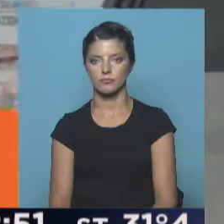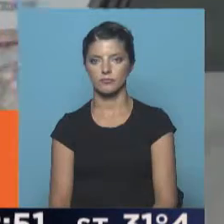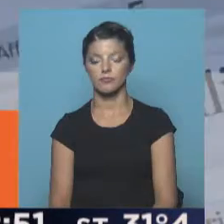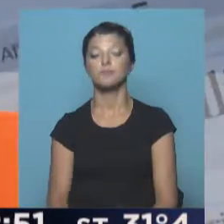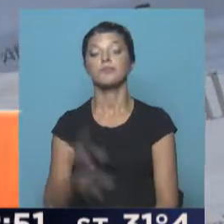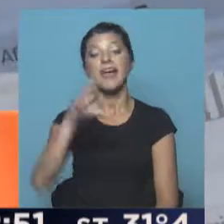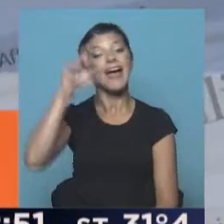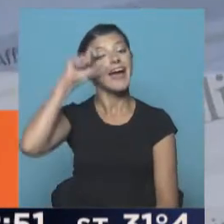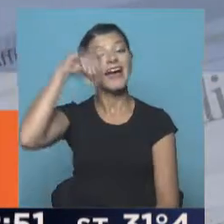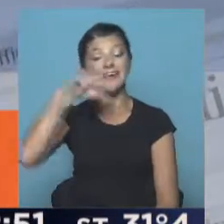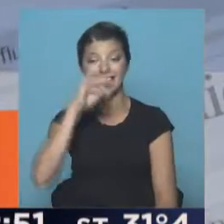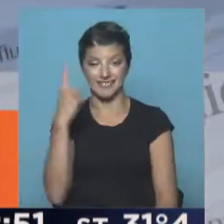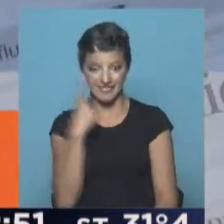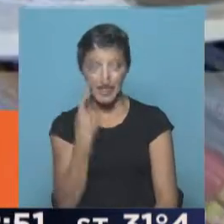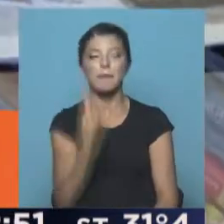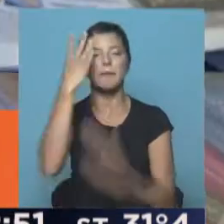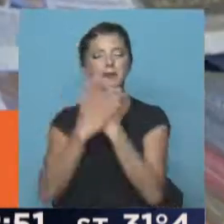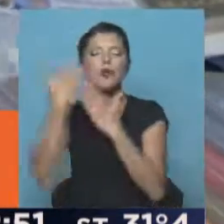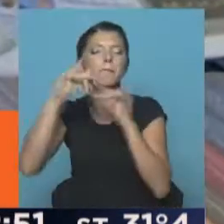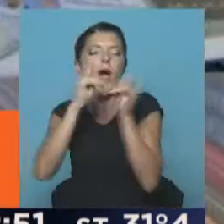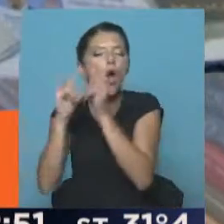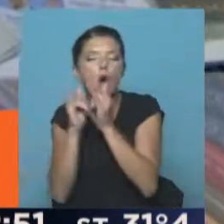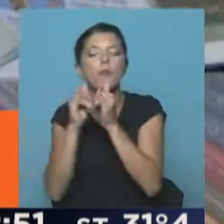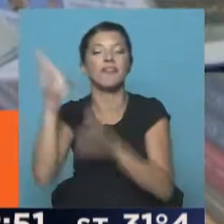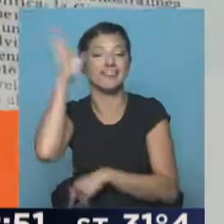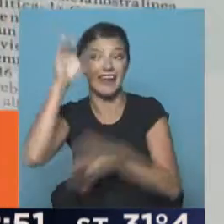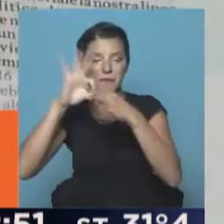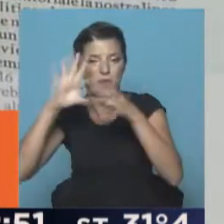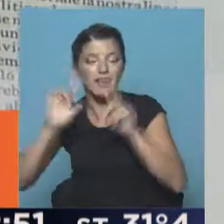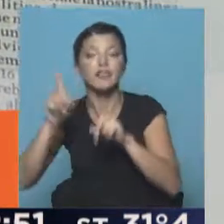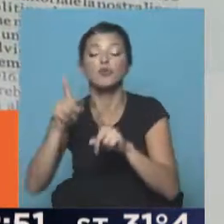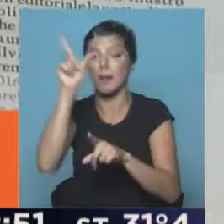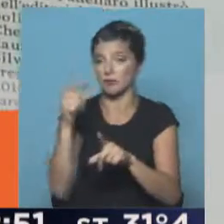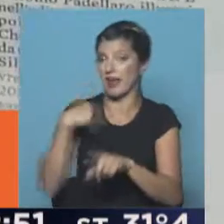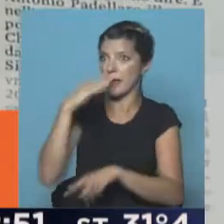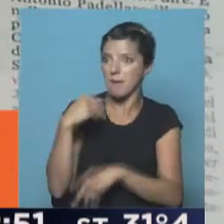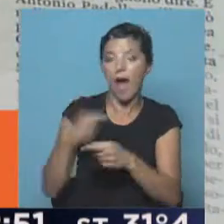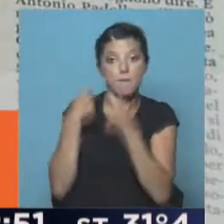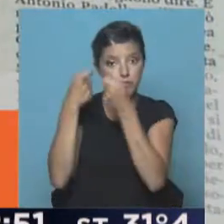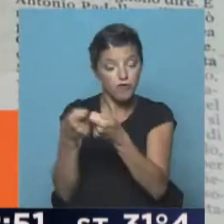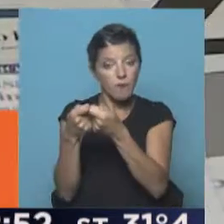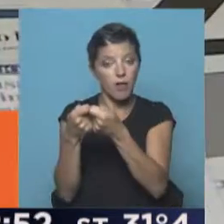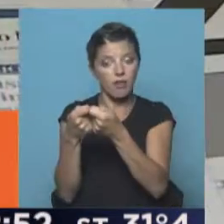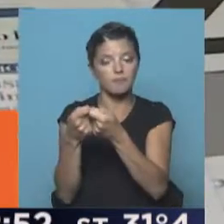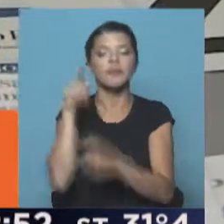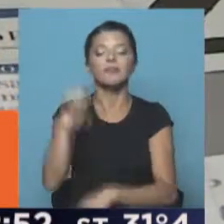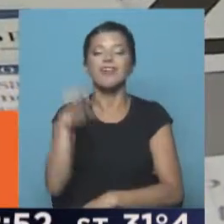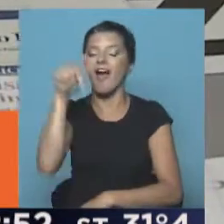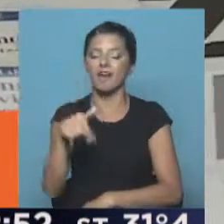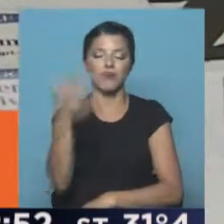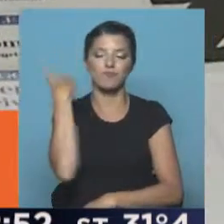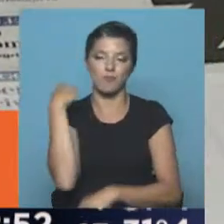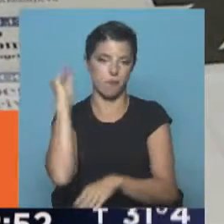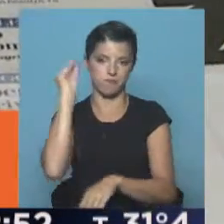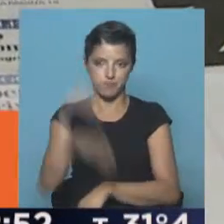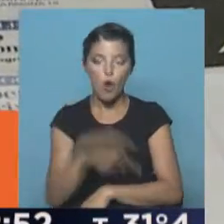Matteo Renzi, el premier más joven de la Italia democrática y uno de los líderes más prometedores de Europa, no pudo sobrevivir a la muerte anticipada